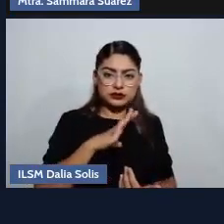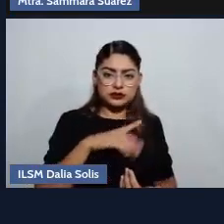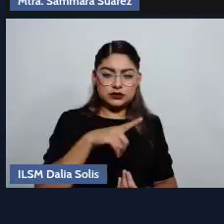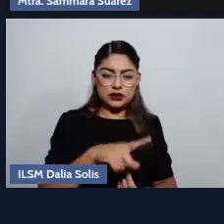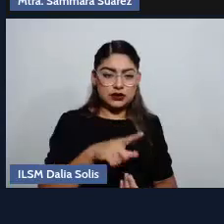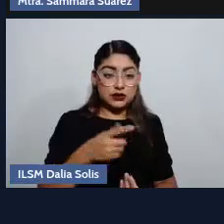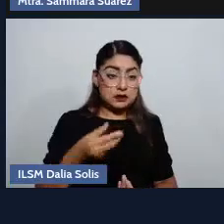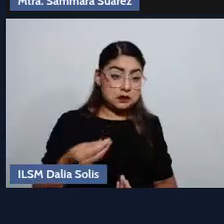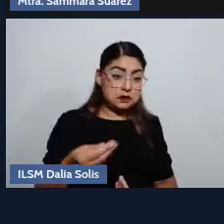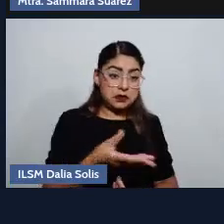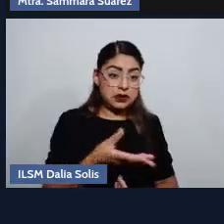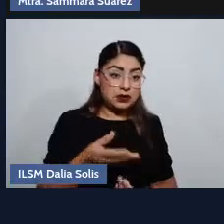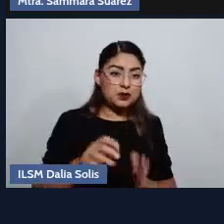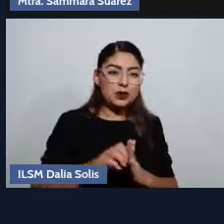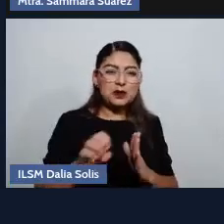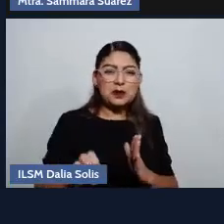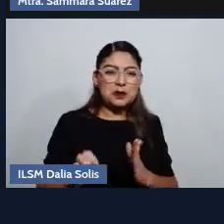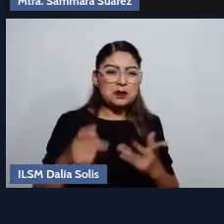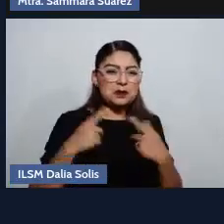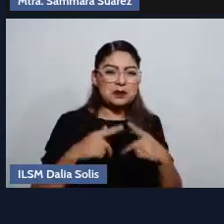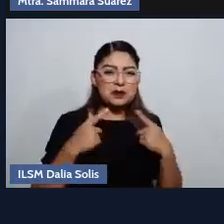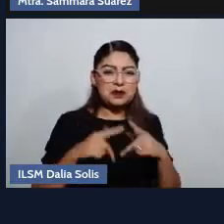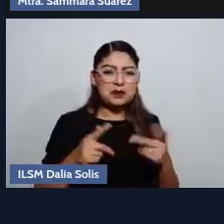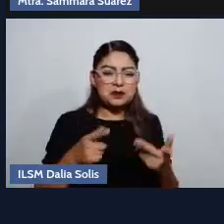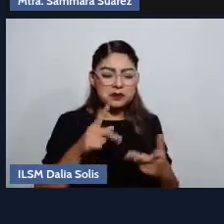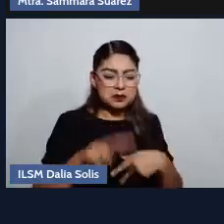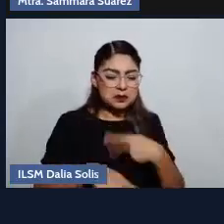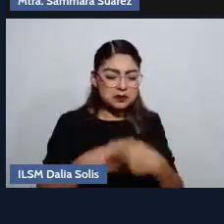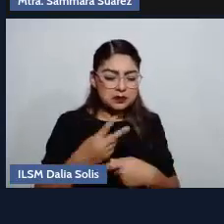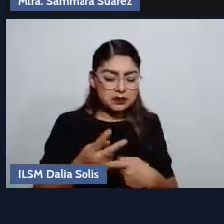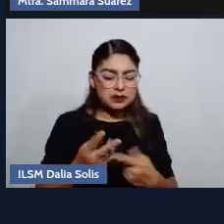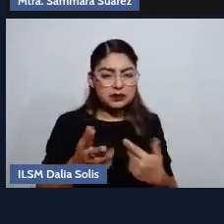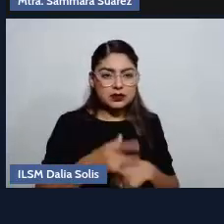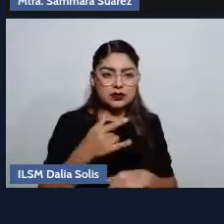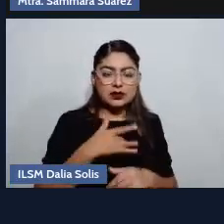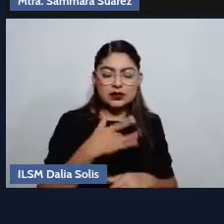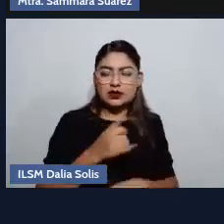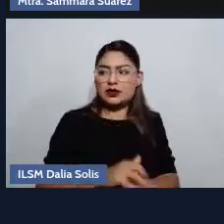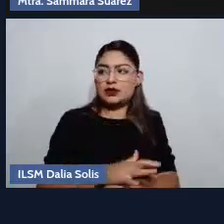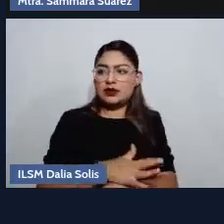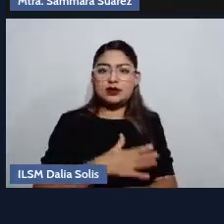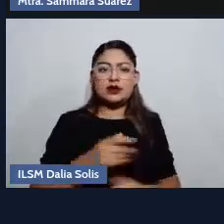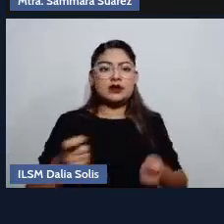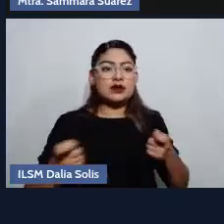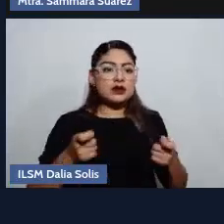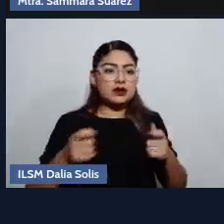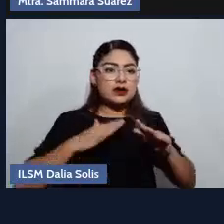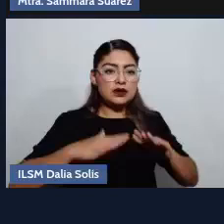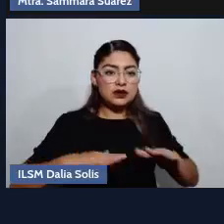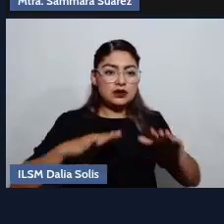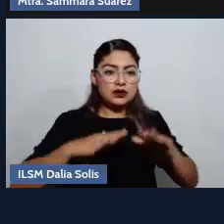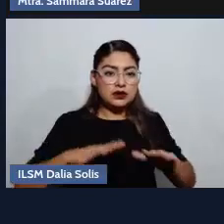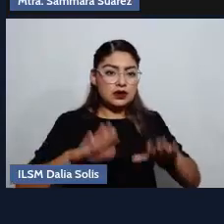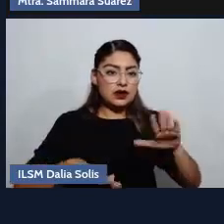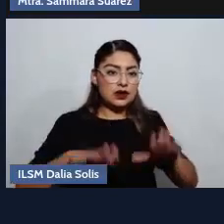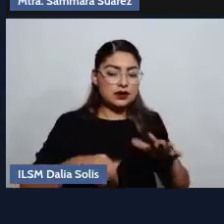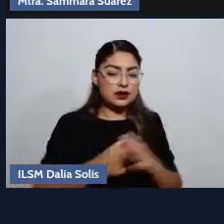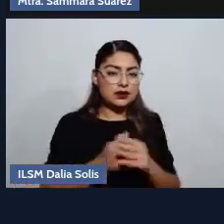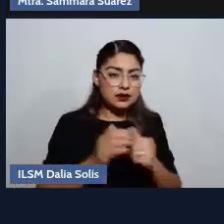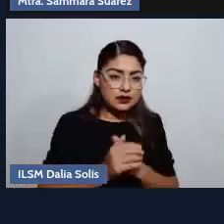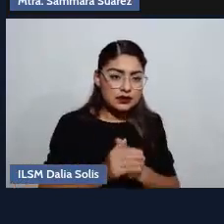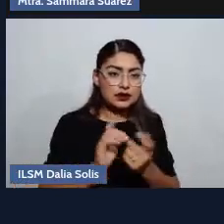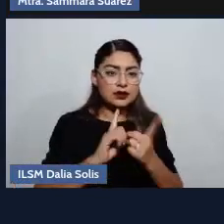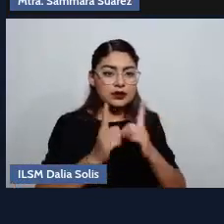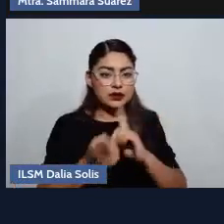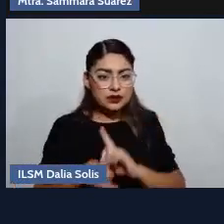atenderse porque tiene alguna situación emocional, ¿no? Llámese ansiedad, depresión. Y